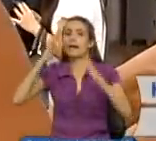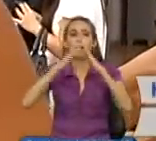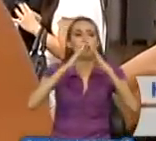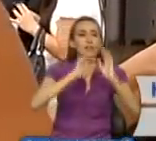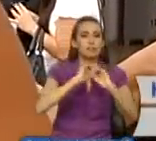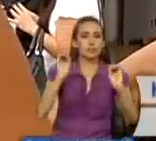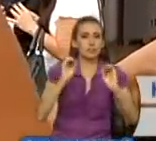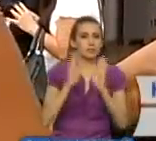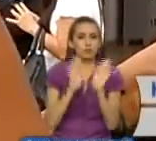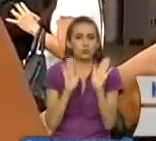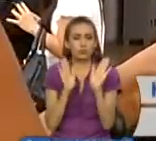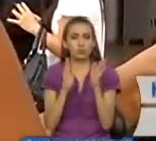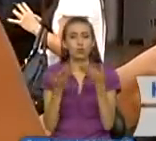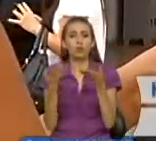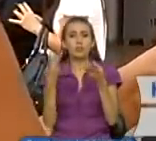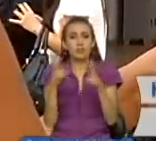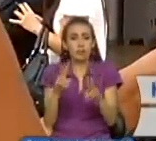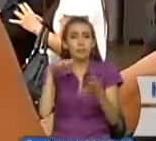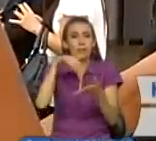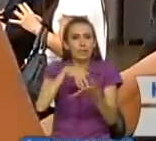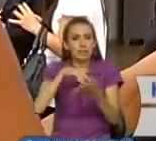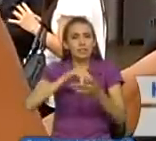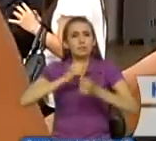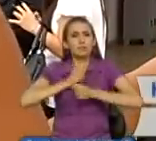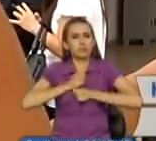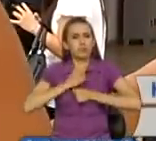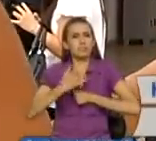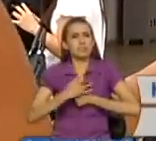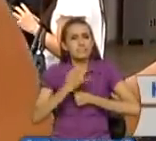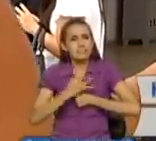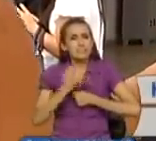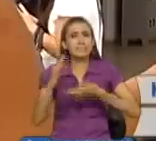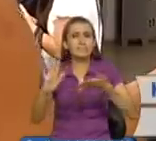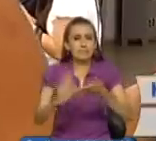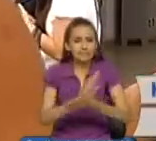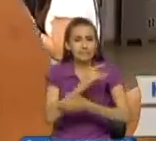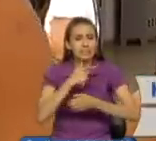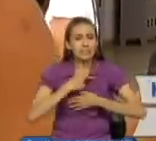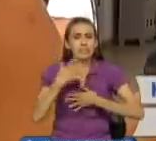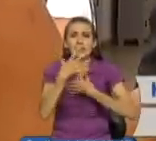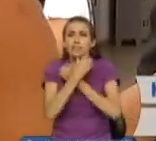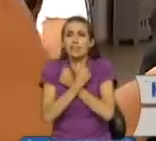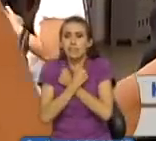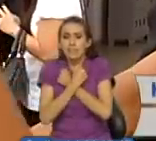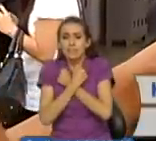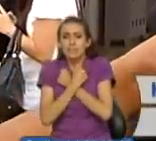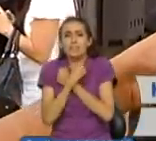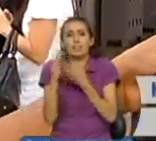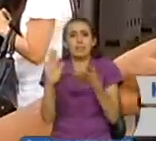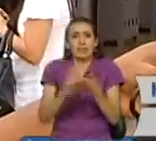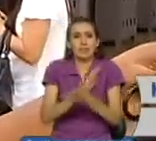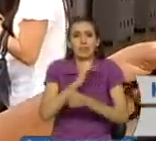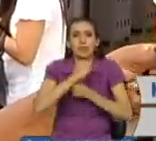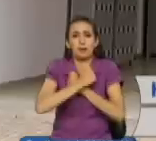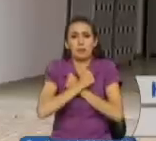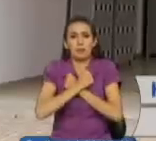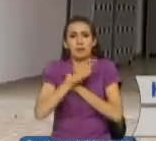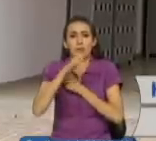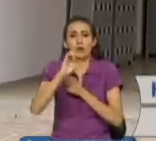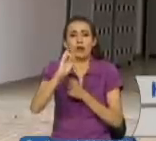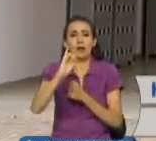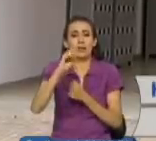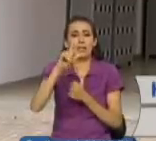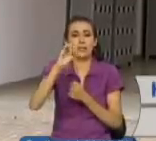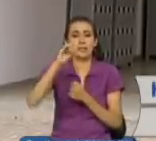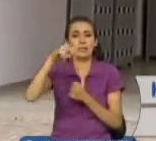y tengan un estudiante dent de su aula que los alumnos sientan que son parte de sí Entonces mi corazón es de lileana espinel la